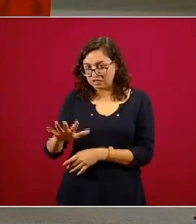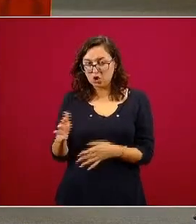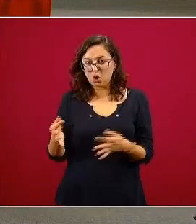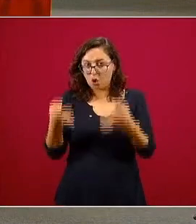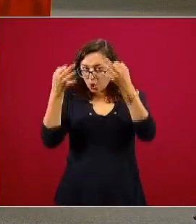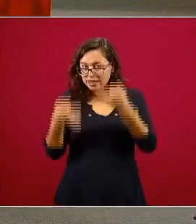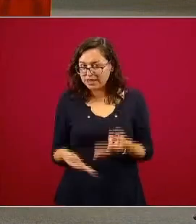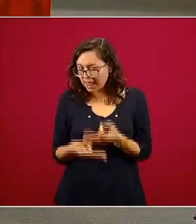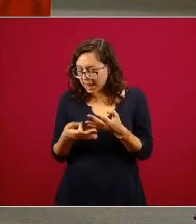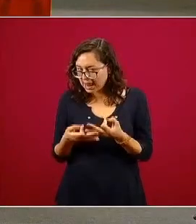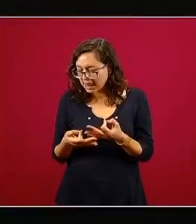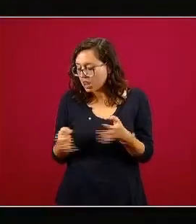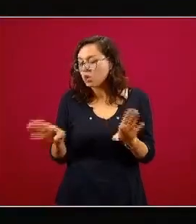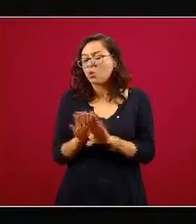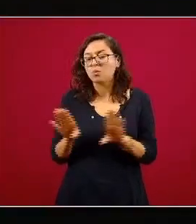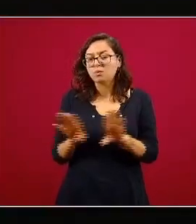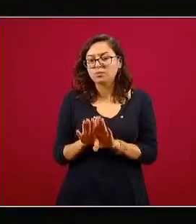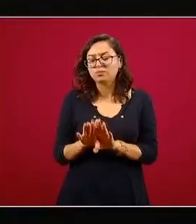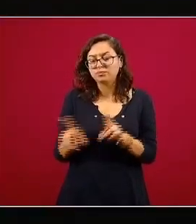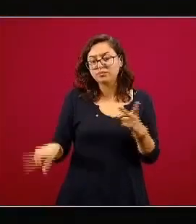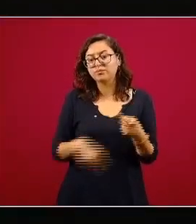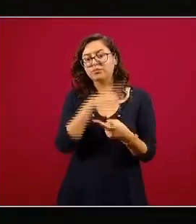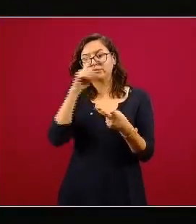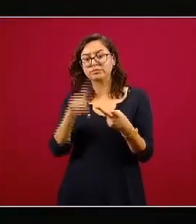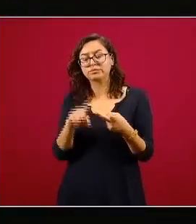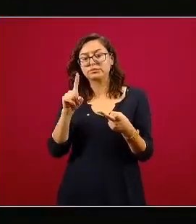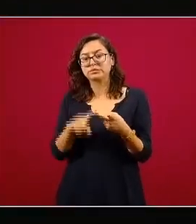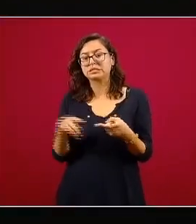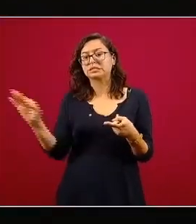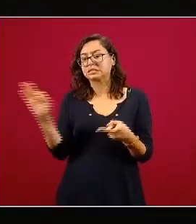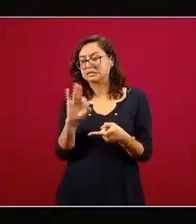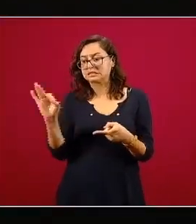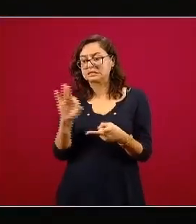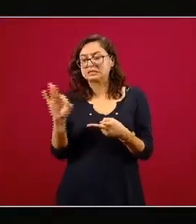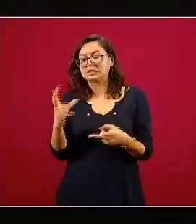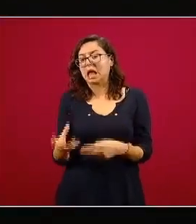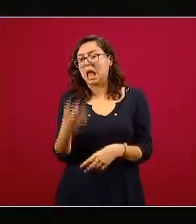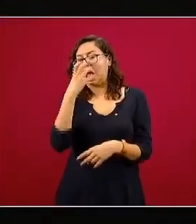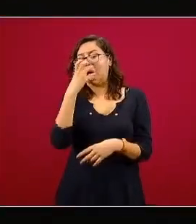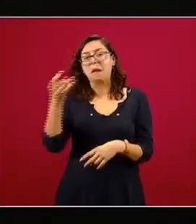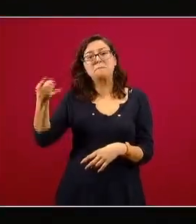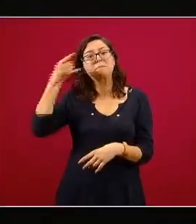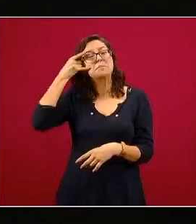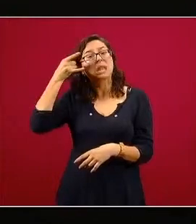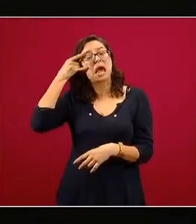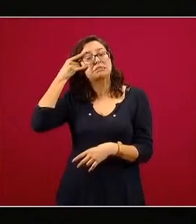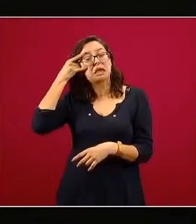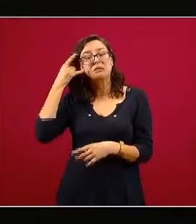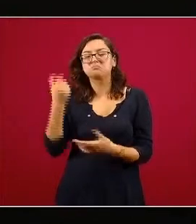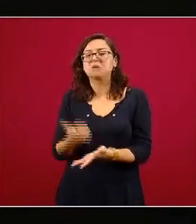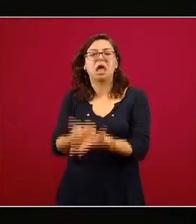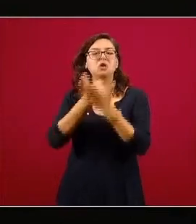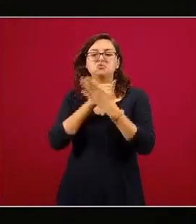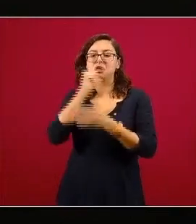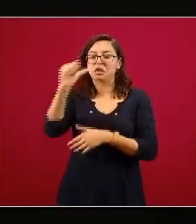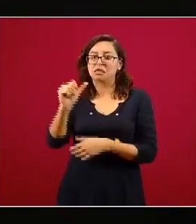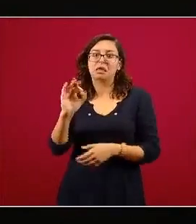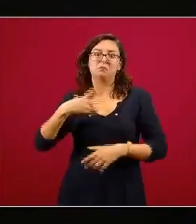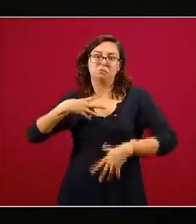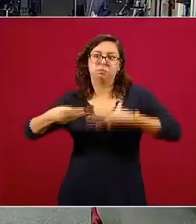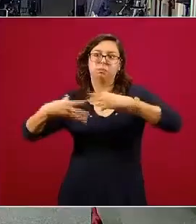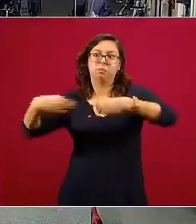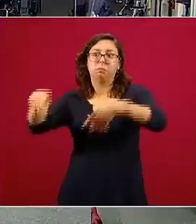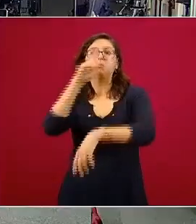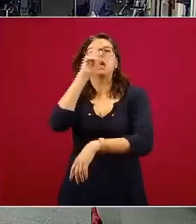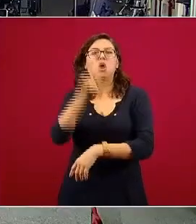original y si el uso de mascarillas que posiblemente podrían ser piratas podrían contribuir a la propagación de contagios de